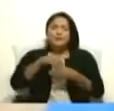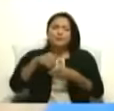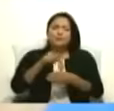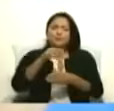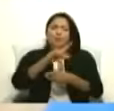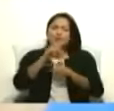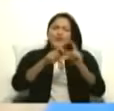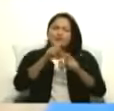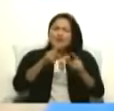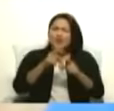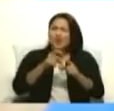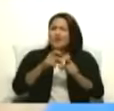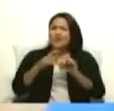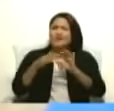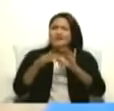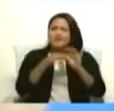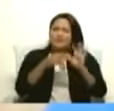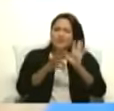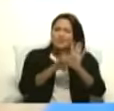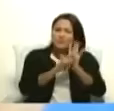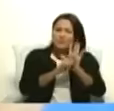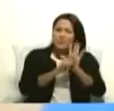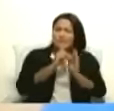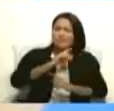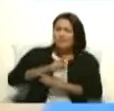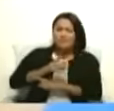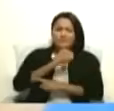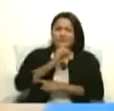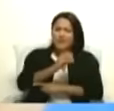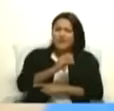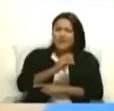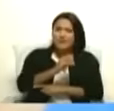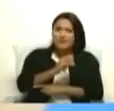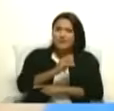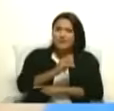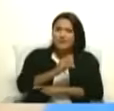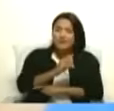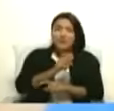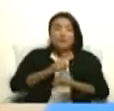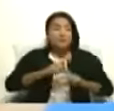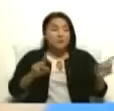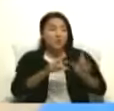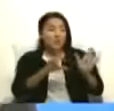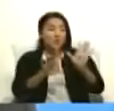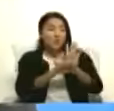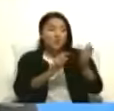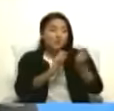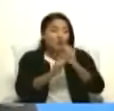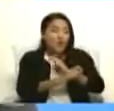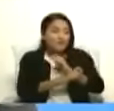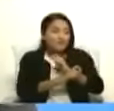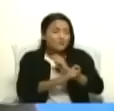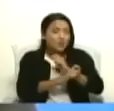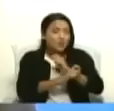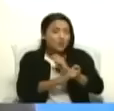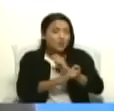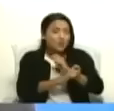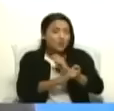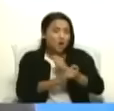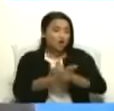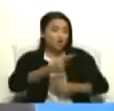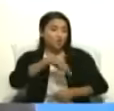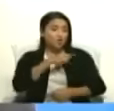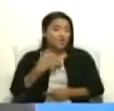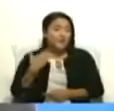reforma constitucional sí fue vinculante y perdimos por 20,000 votos Y por qué si fue vinculante la enmienda constitucional aquí está